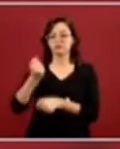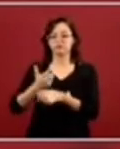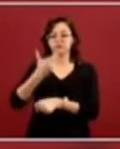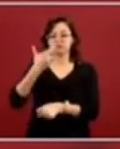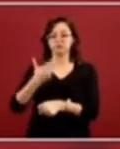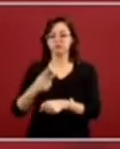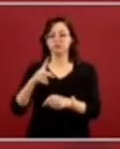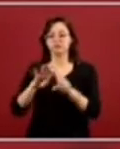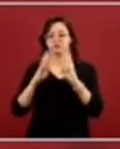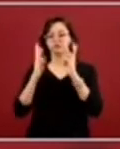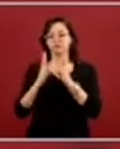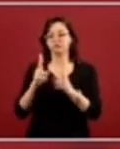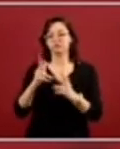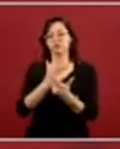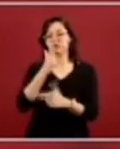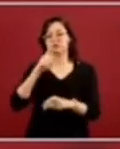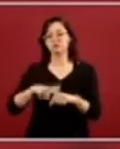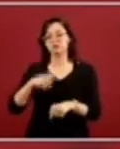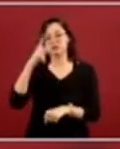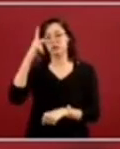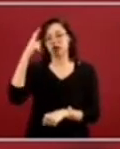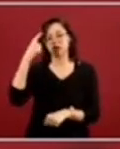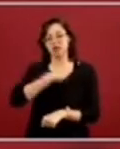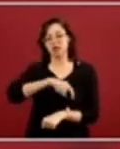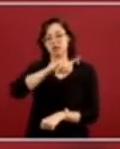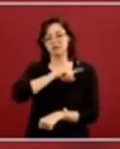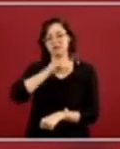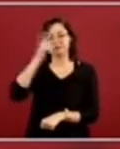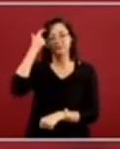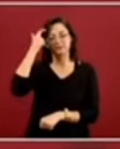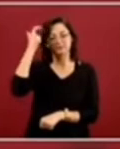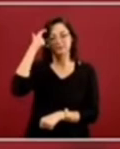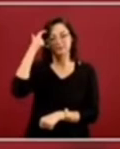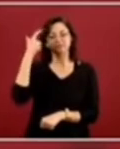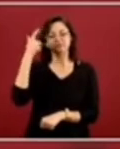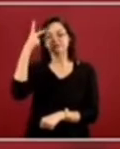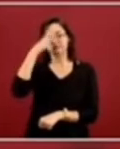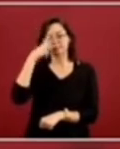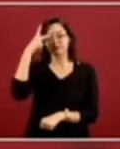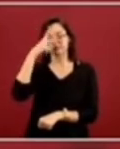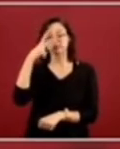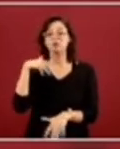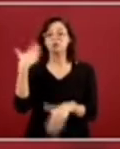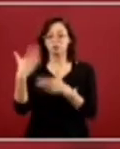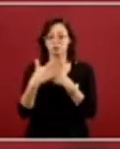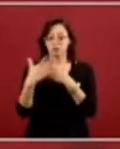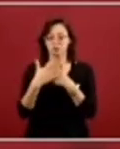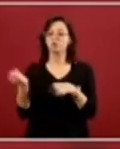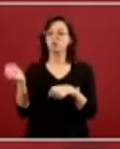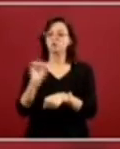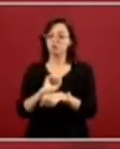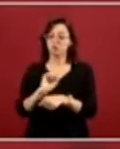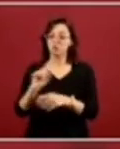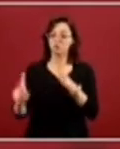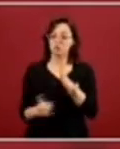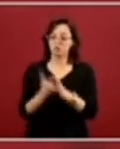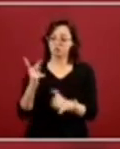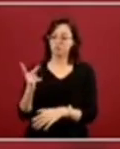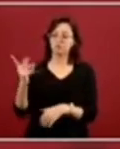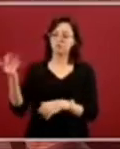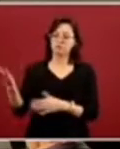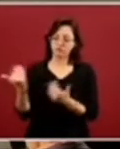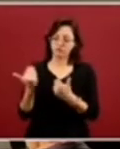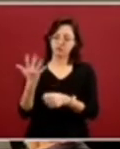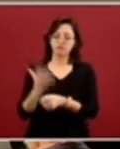Consejo Nacional de Salud Mental. Tenemos la intención de que la próxima semana vuelva a venir ella, también con